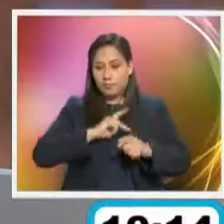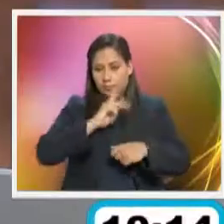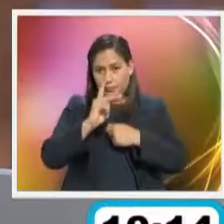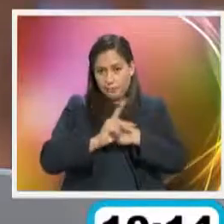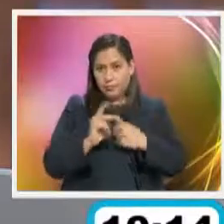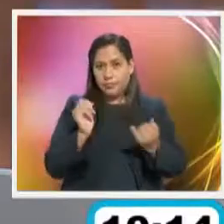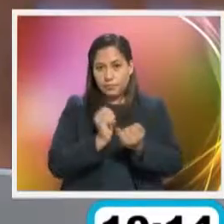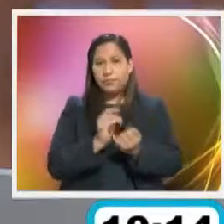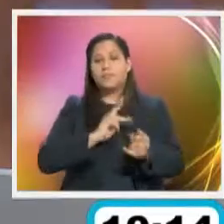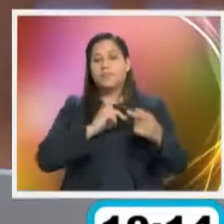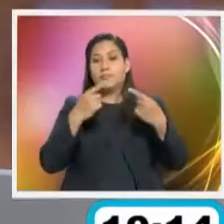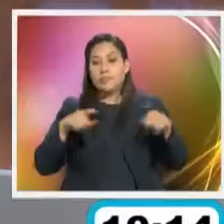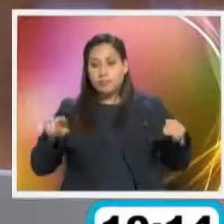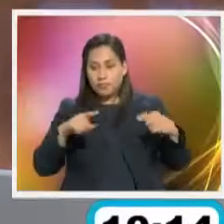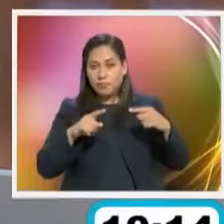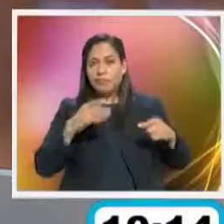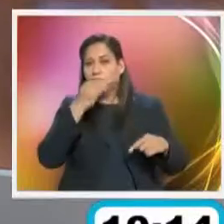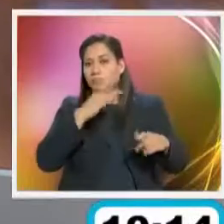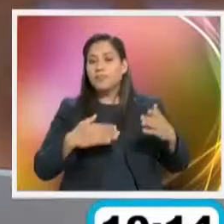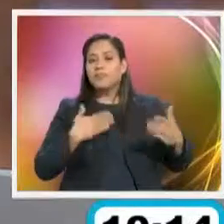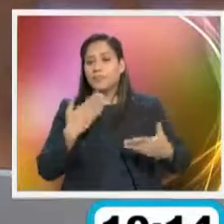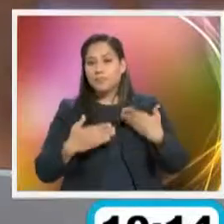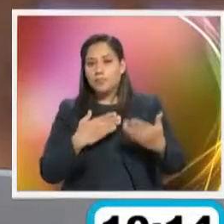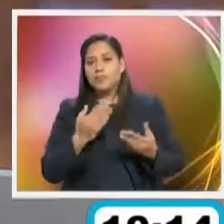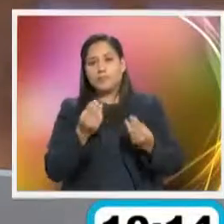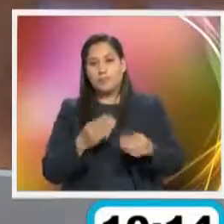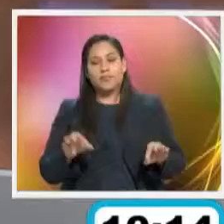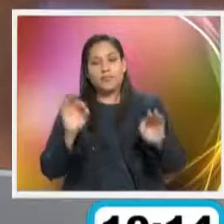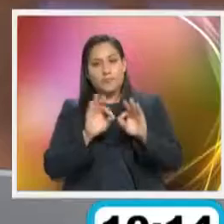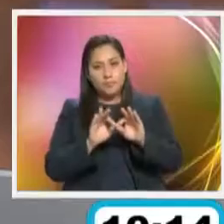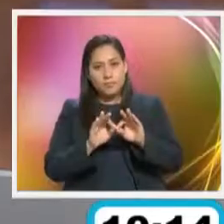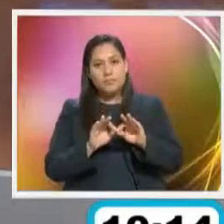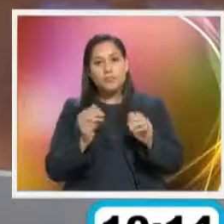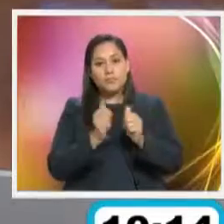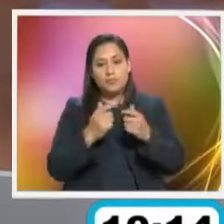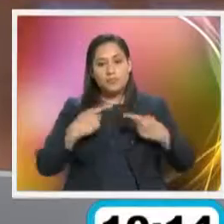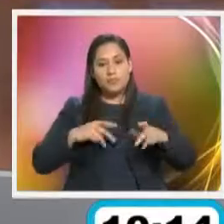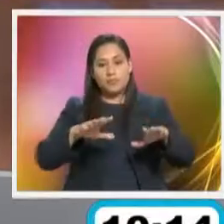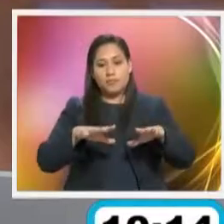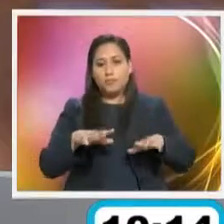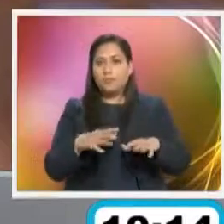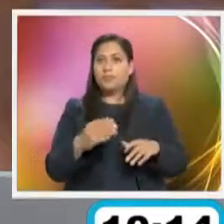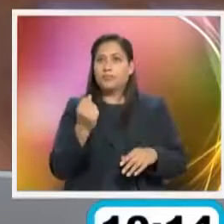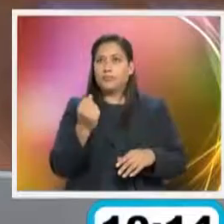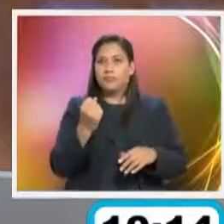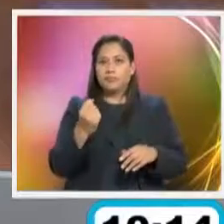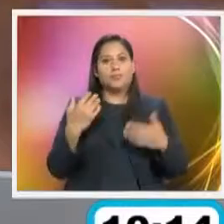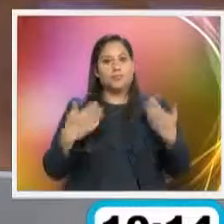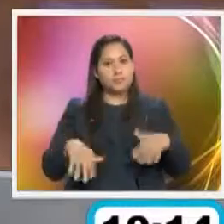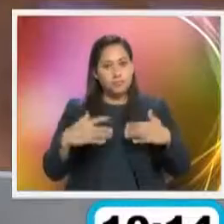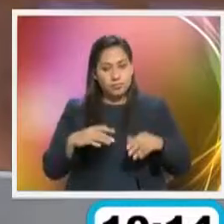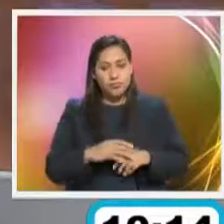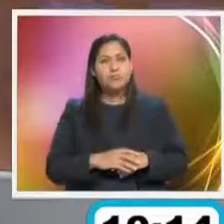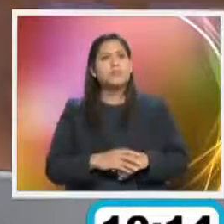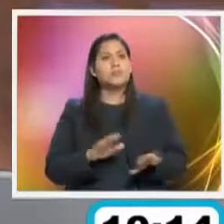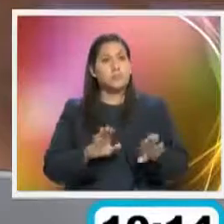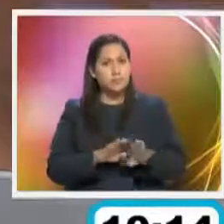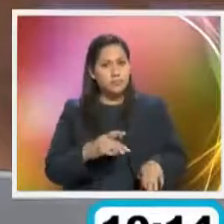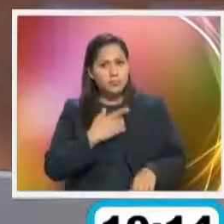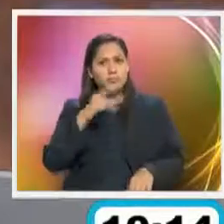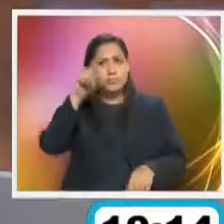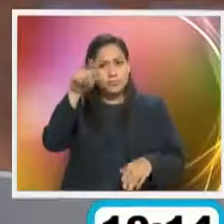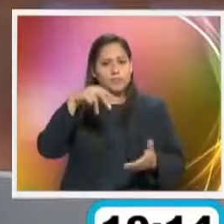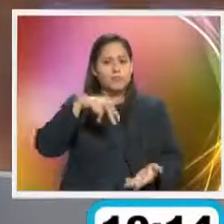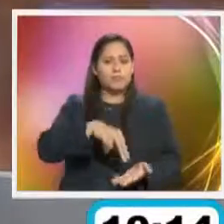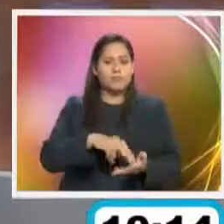país, sino a mi música en un festival tan importante y con un público tan imponente, pues obviamente fue ¿Qué se siente estar en ese